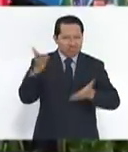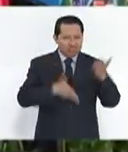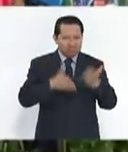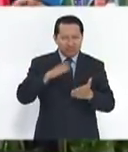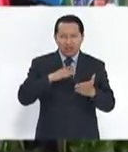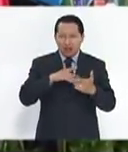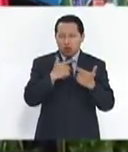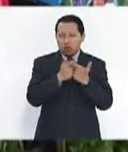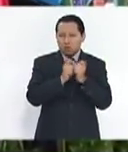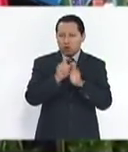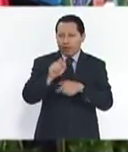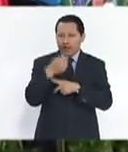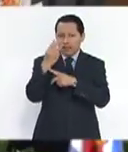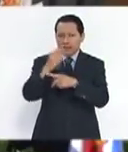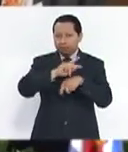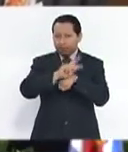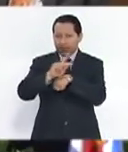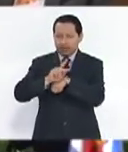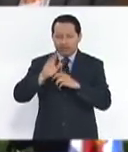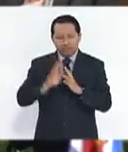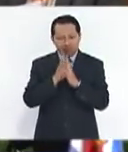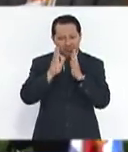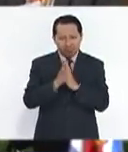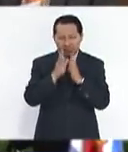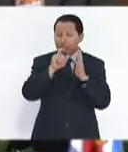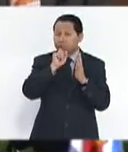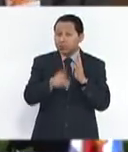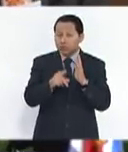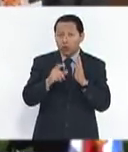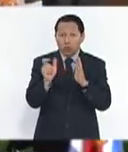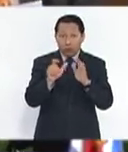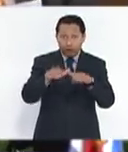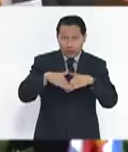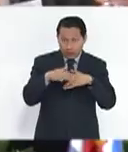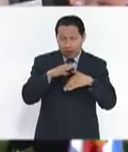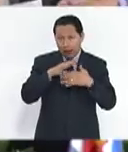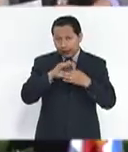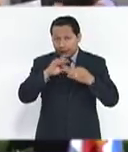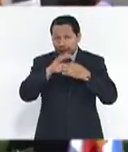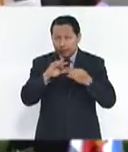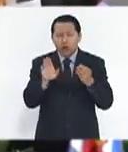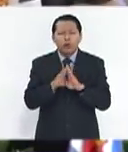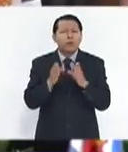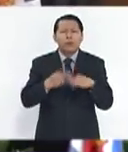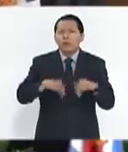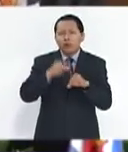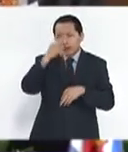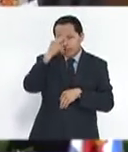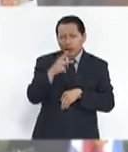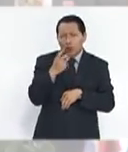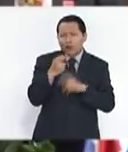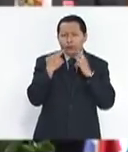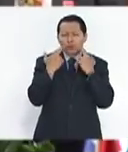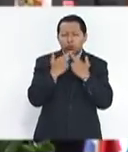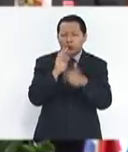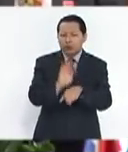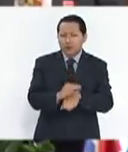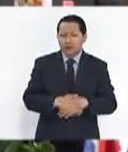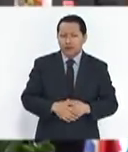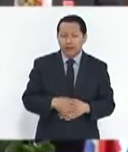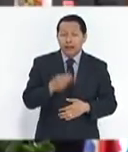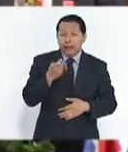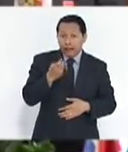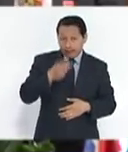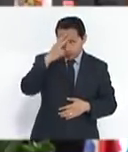de los 23 países participantes. Durante el evento, subrayó la importancia que tiene para México la realización de dicha reunión. Su realización